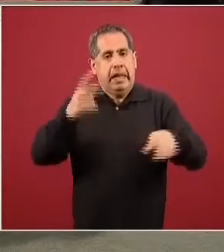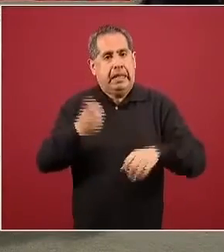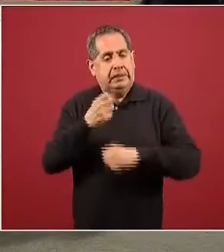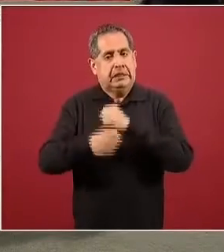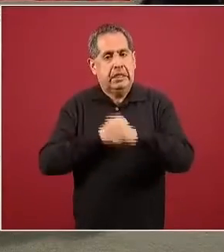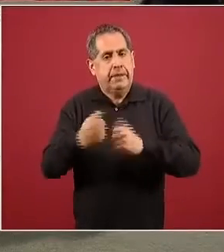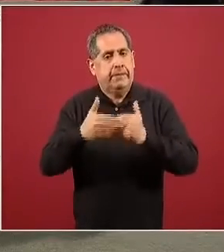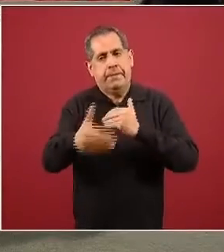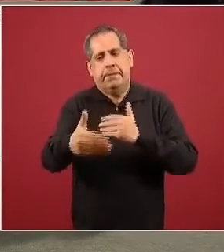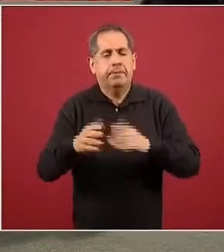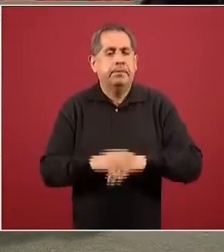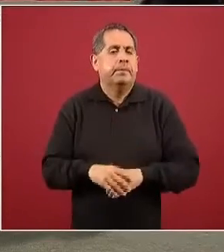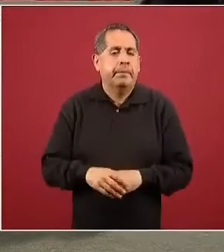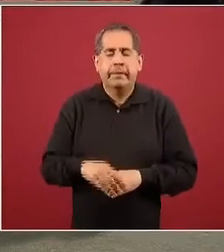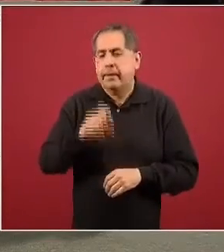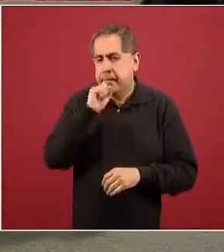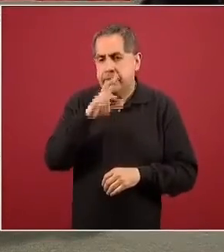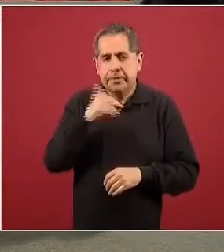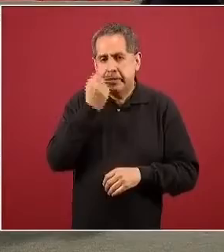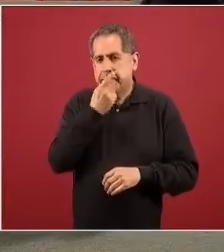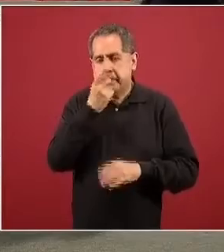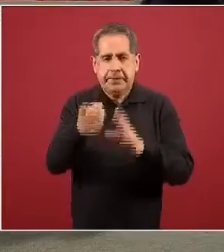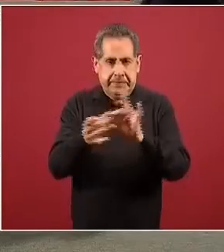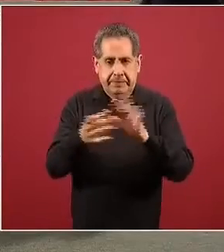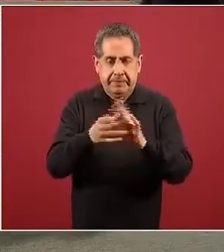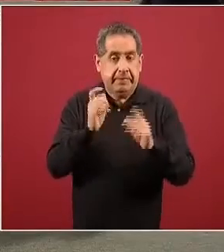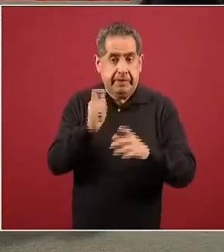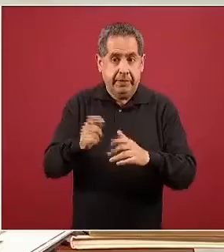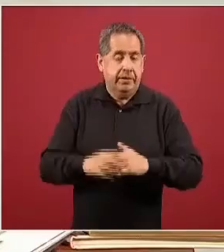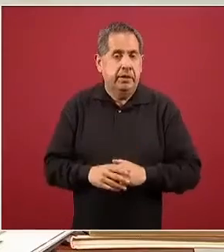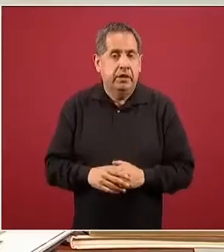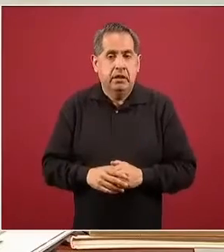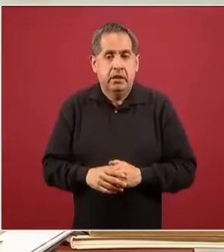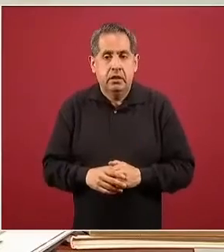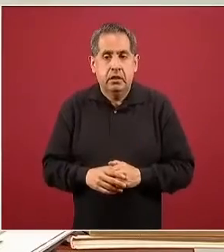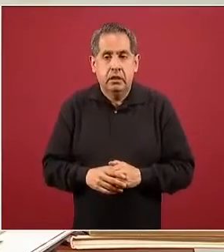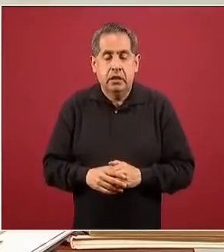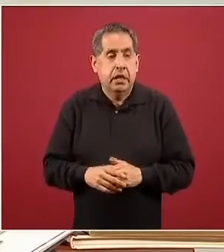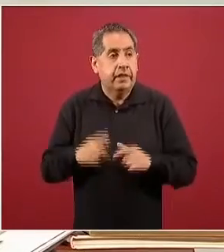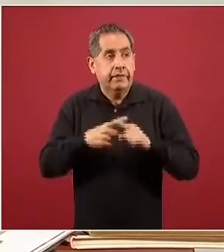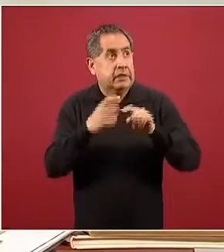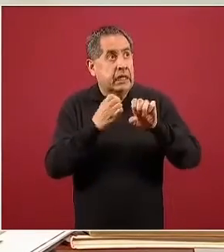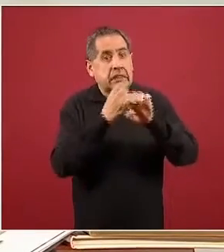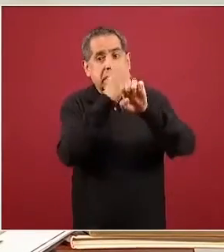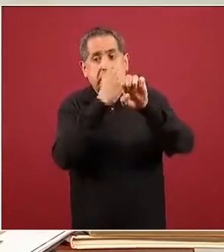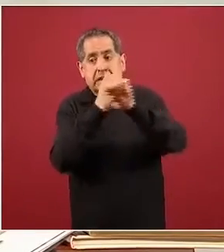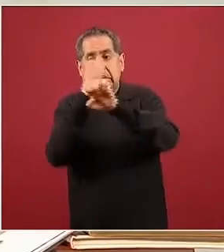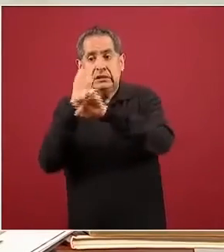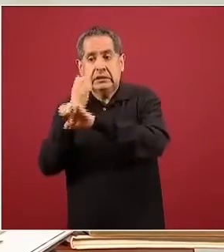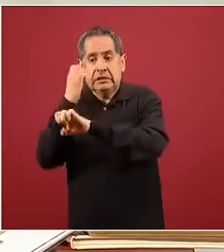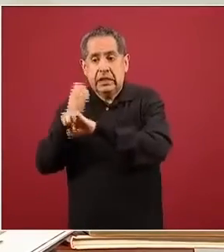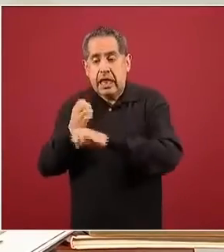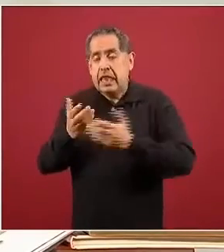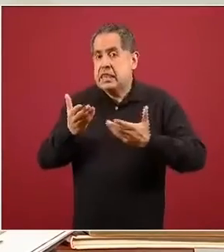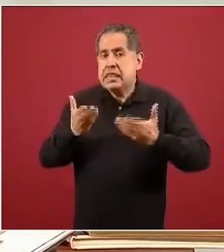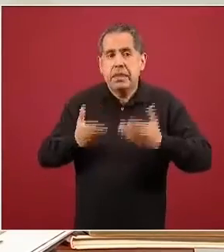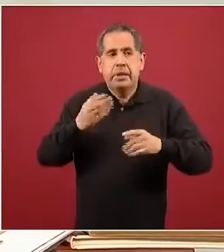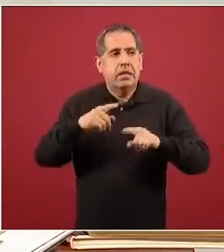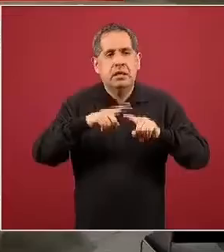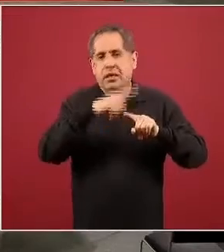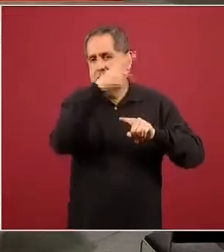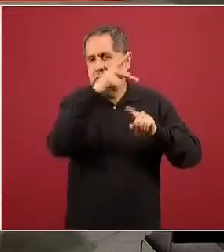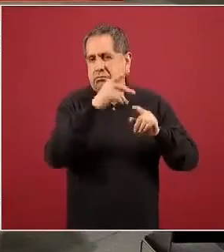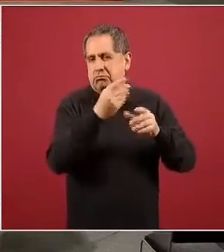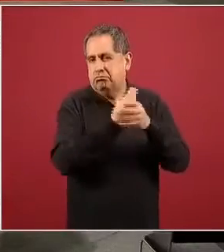escolar. También quiero comentarle que en todos los estados, de acuerdo con las modalidades de